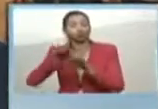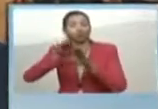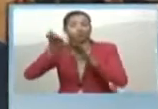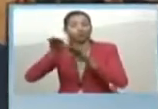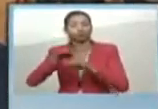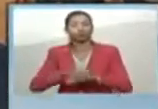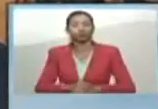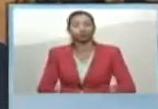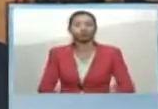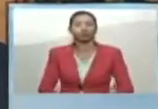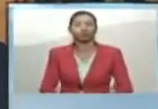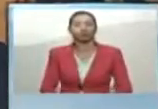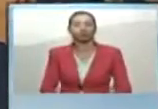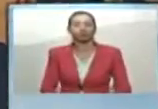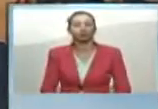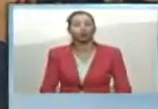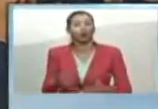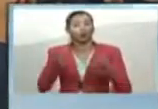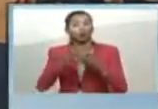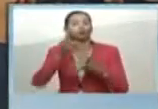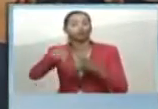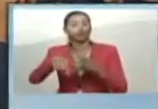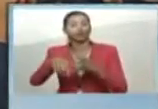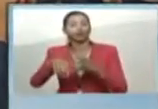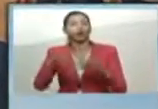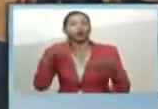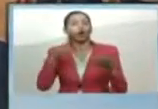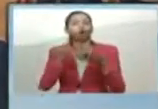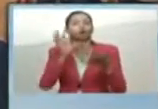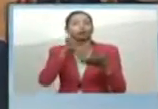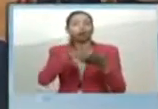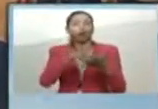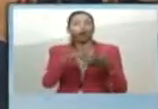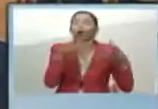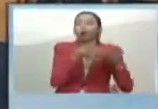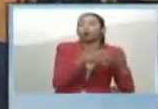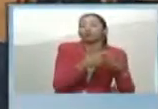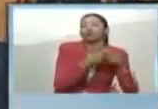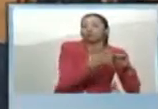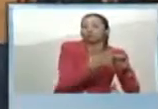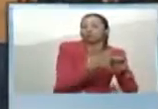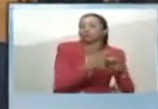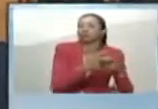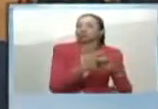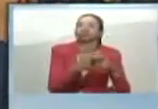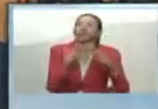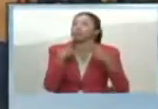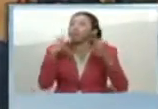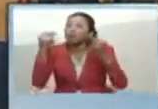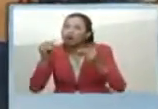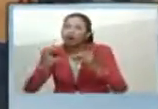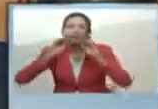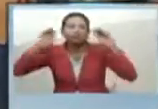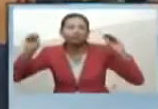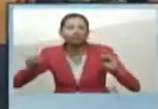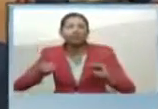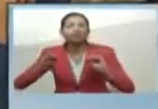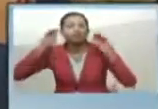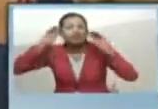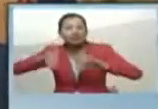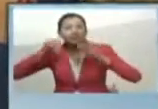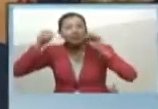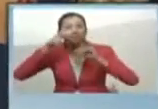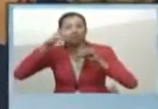factor político en pugna contra el Estado en aquel momento le dijo al pueblo que no votara, sino porque